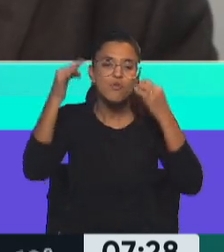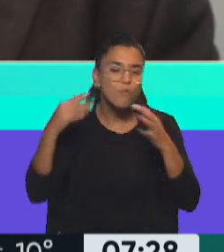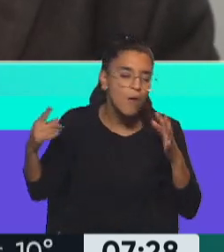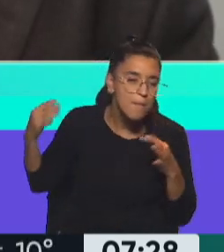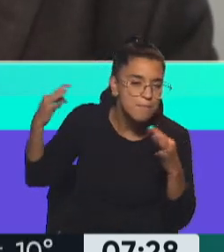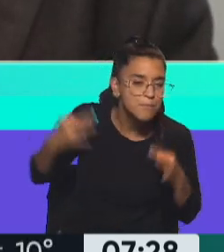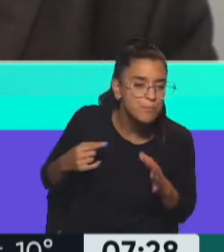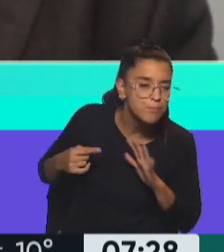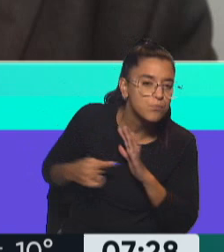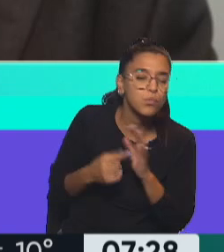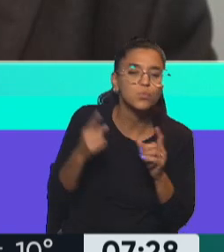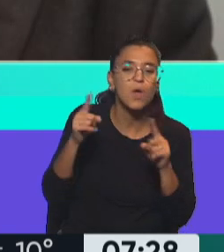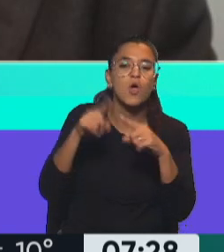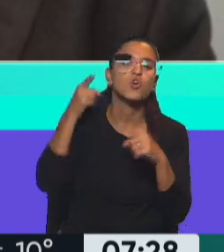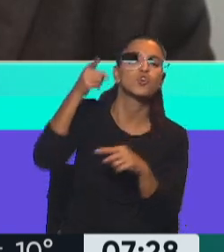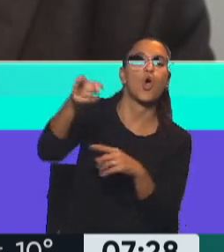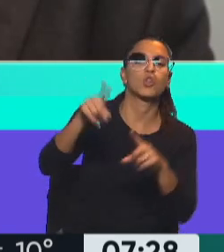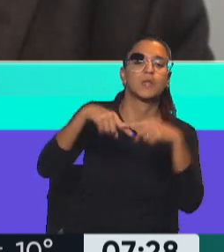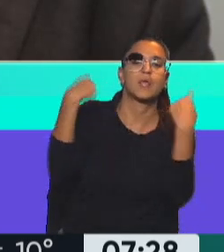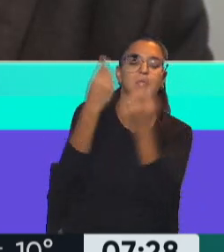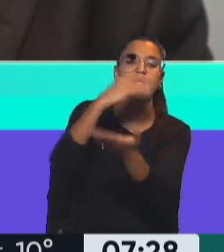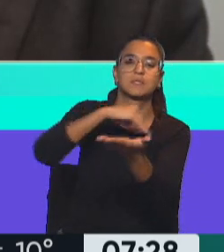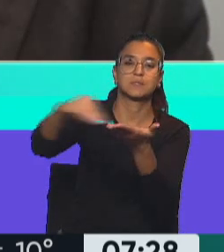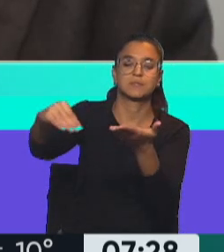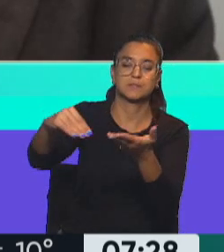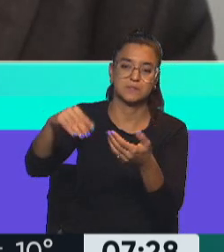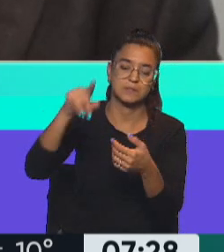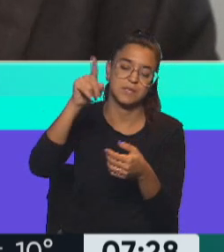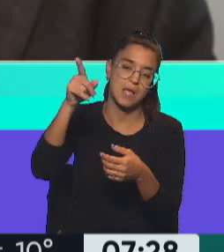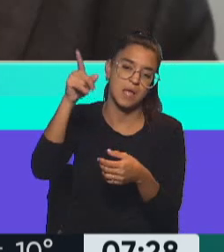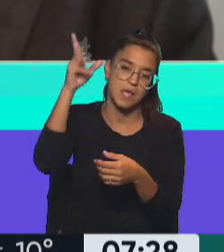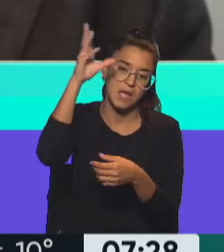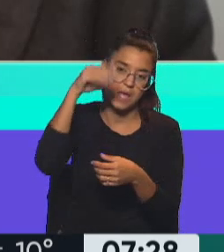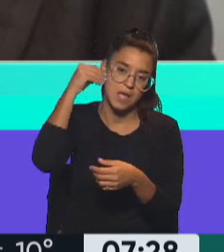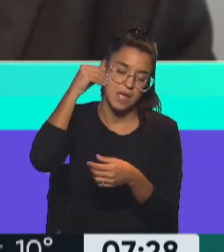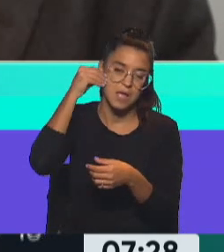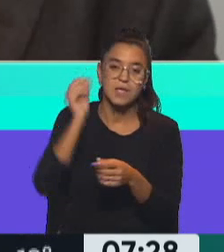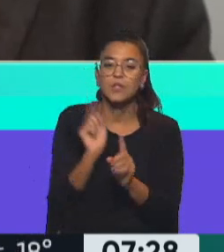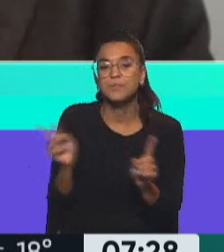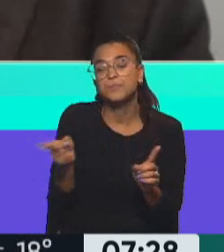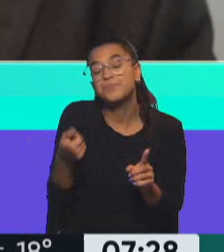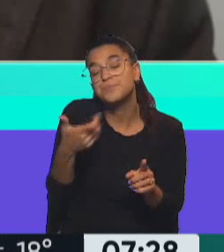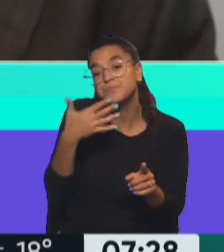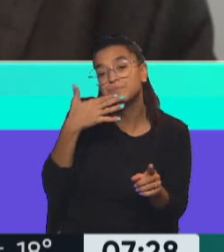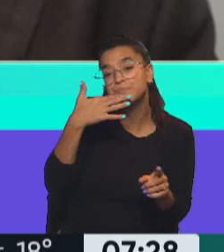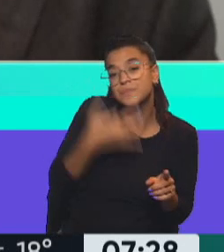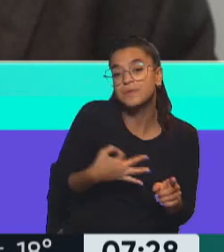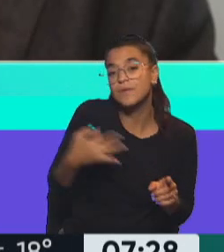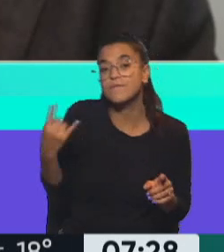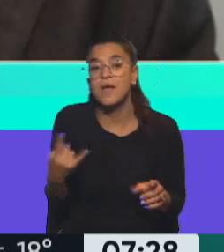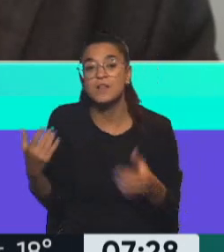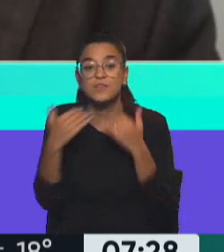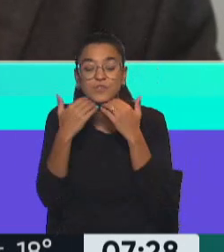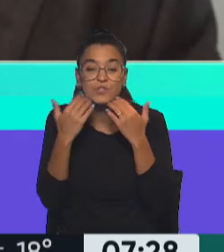específicamente lanzado contra el despacho de Cristina Fernández de Kirchner. Esto es relativamente cierto y relativamente falso, como